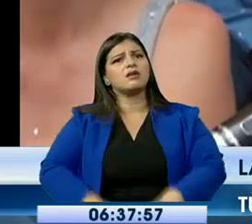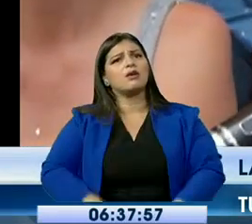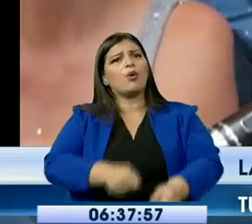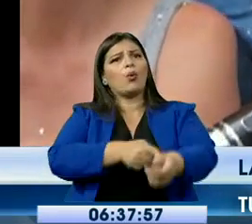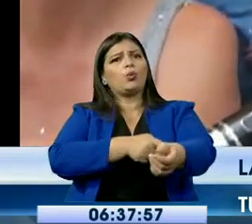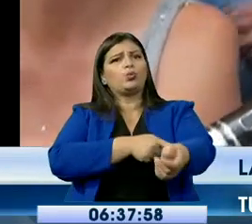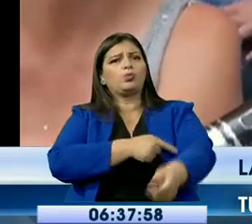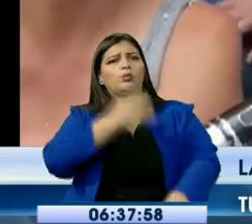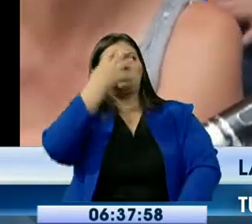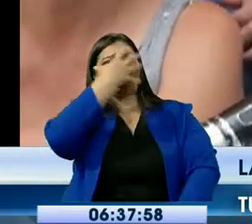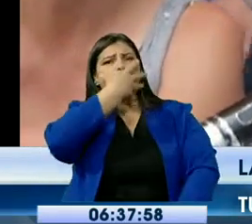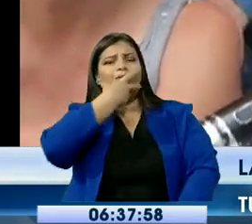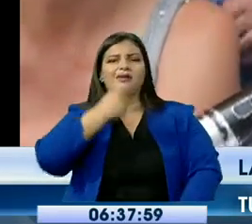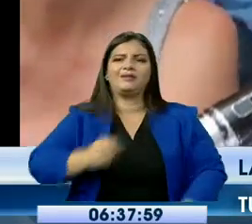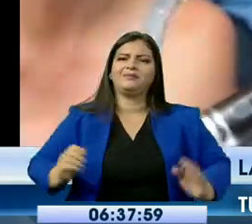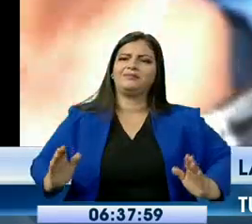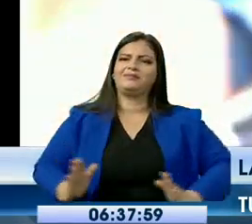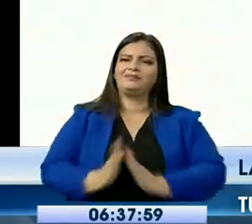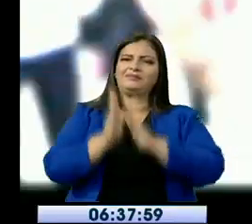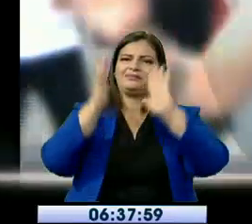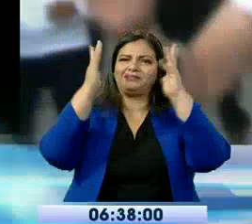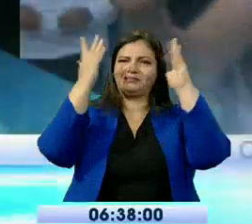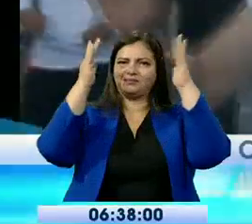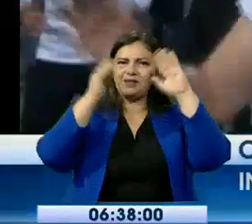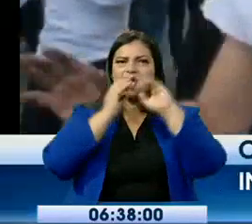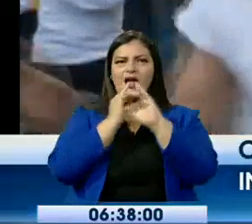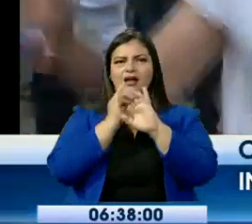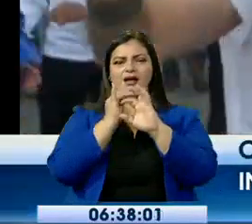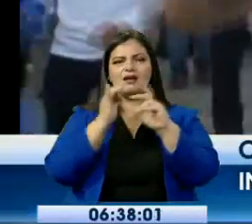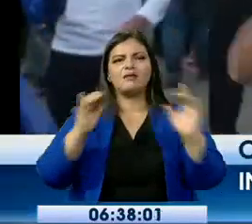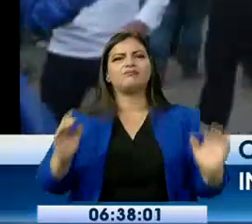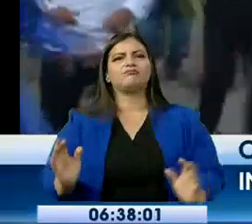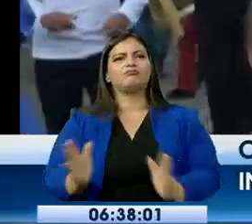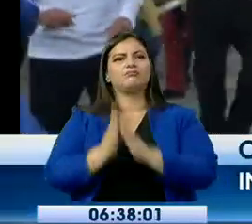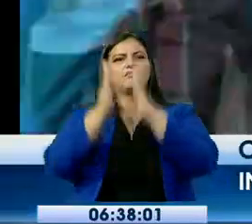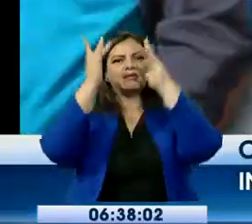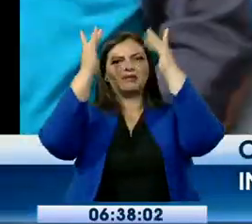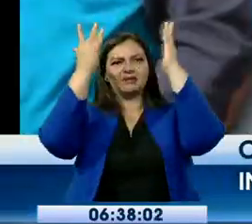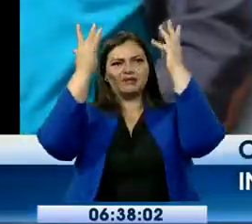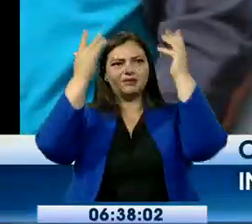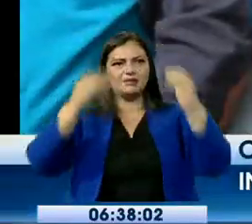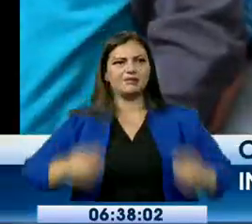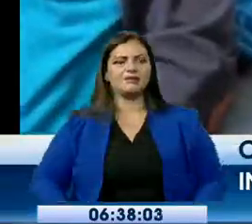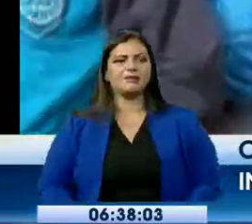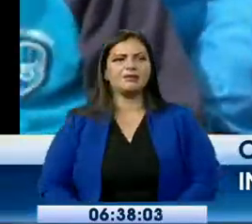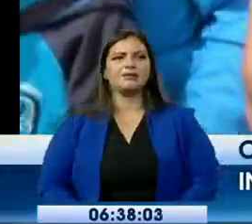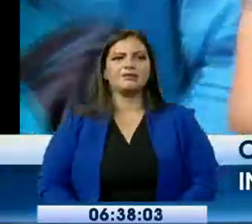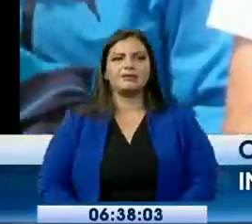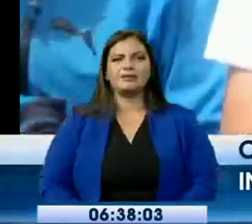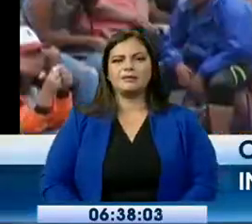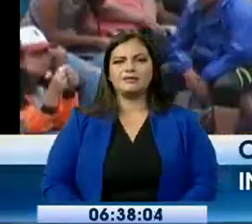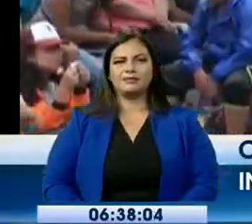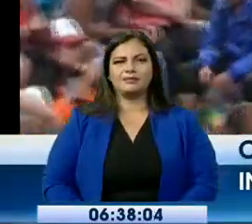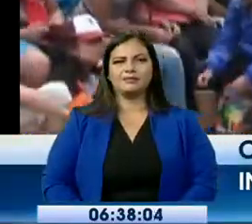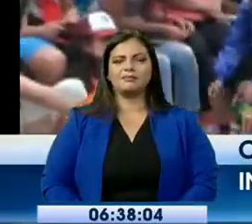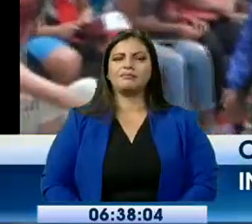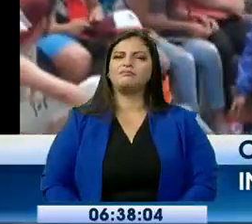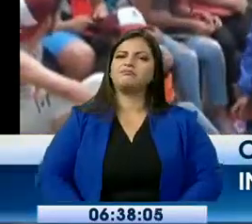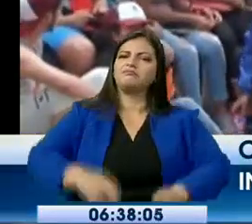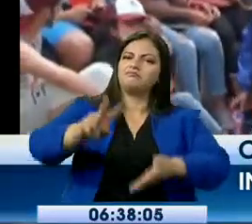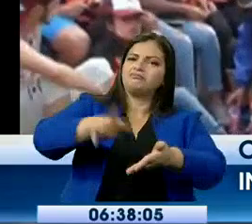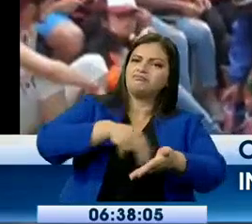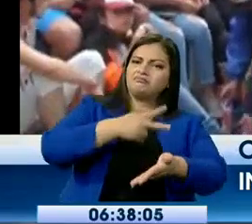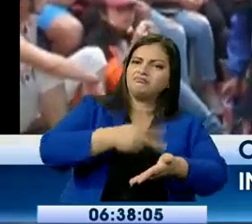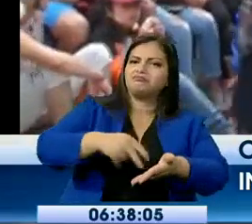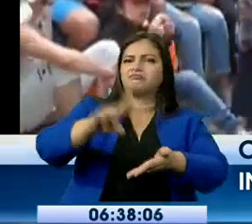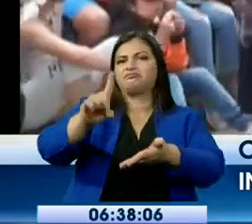que viva Guaranda y que viva el carnaval. Así, con el buen gusto y sobre todo con la buena voluntad, las comparsas continuaban al